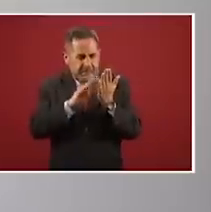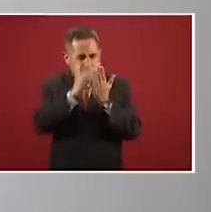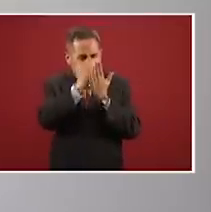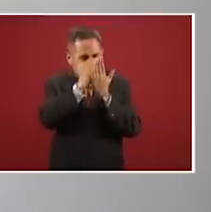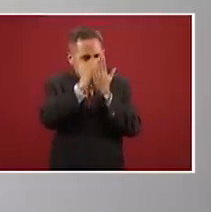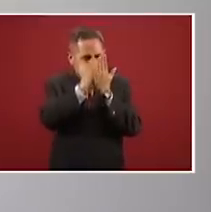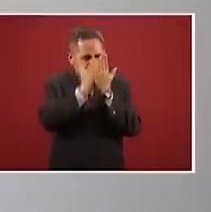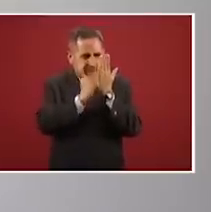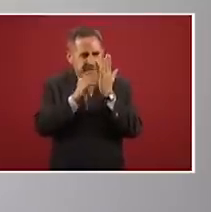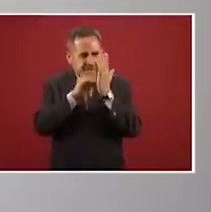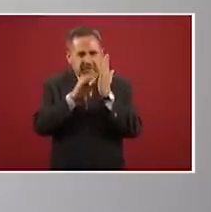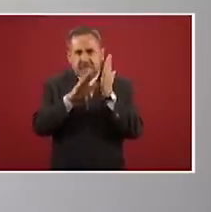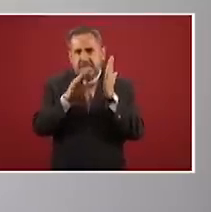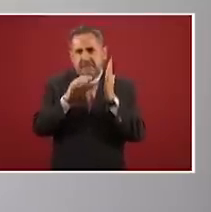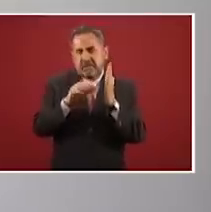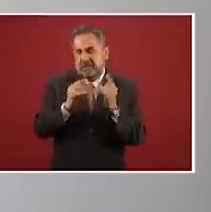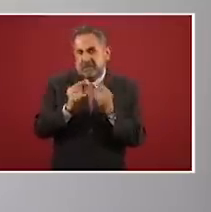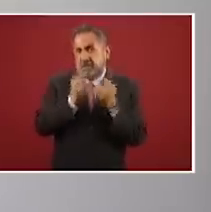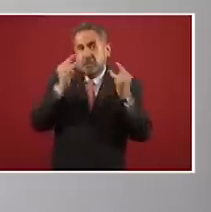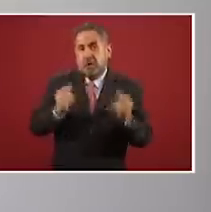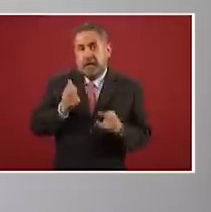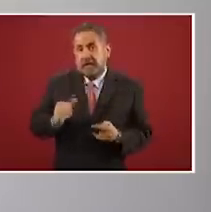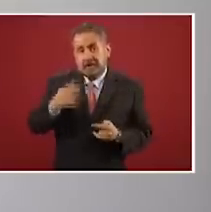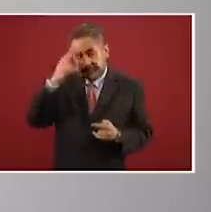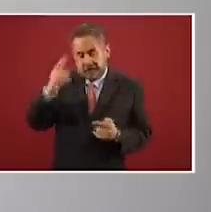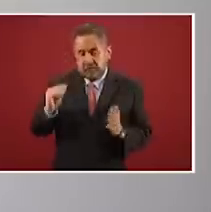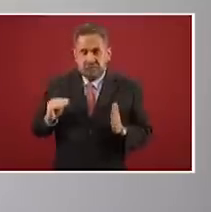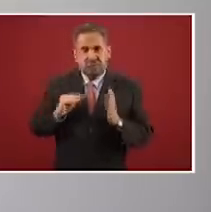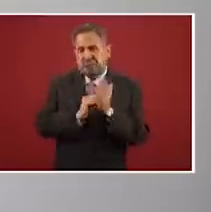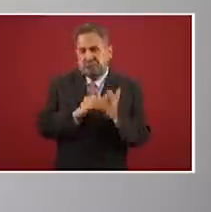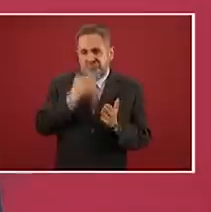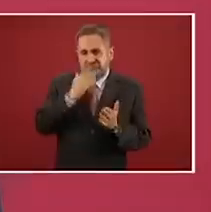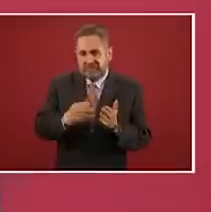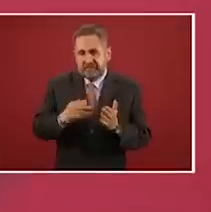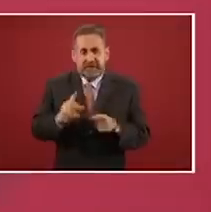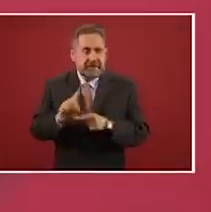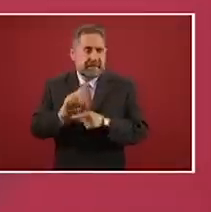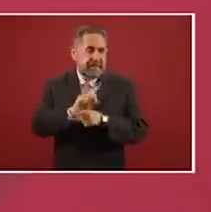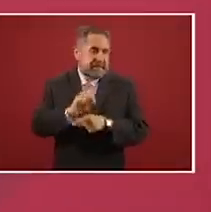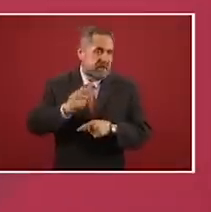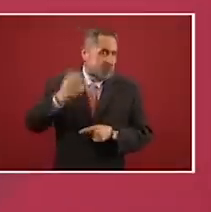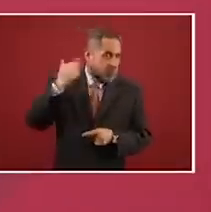es producto de nuestra historia, viene de